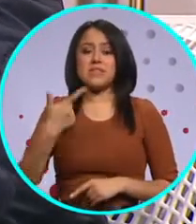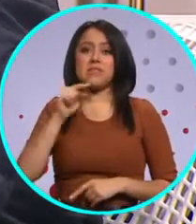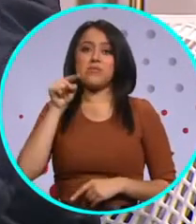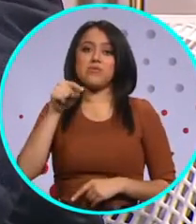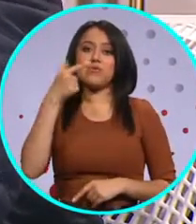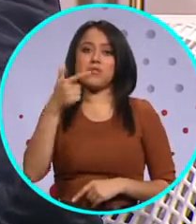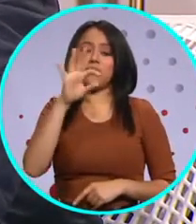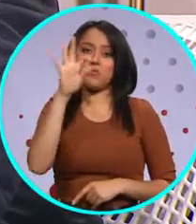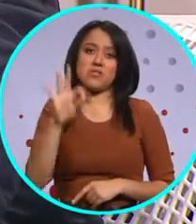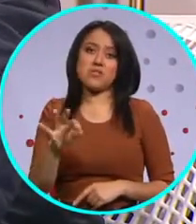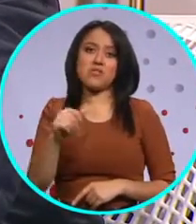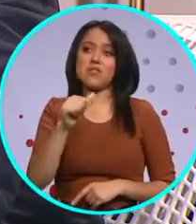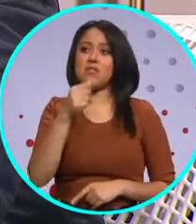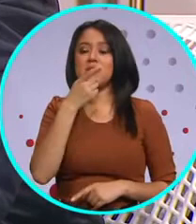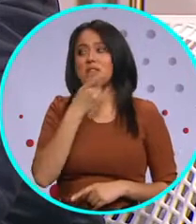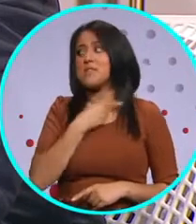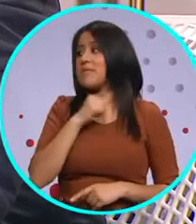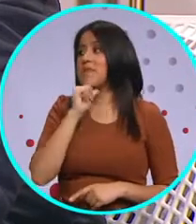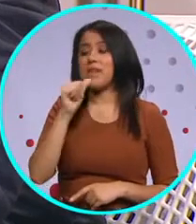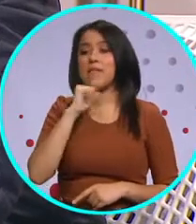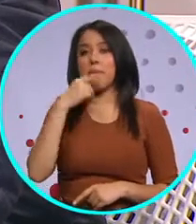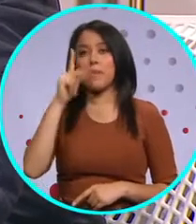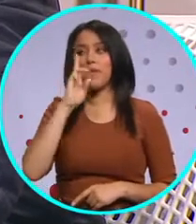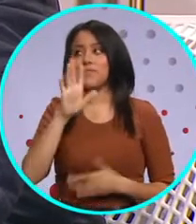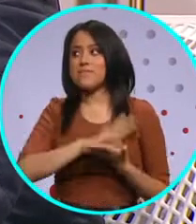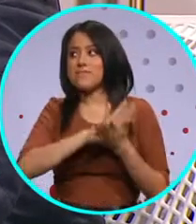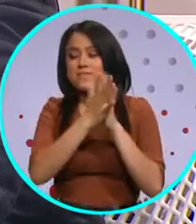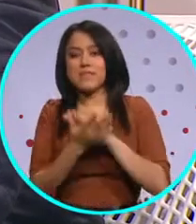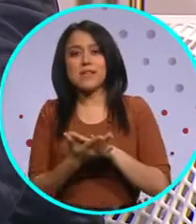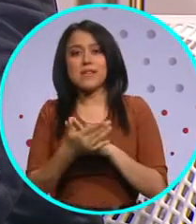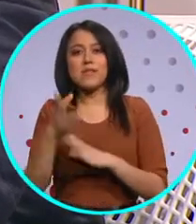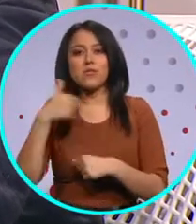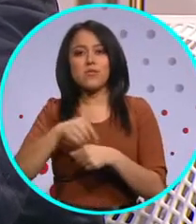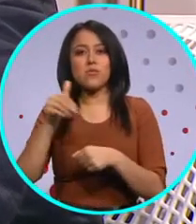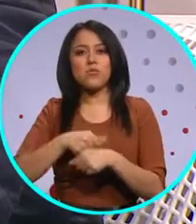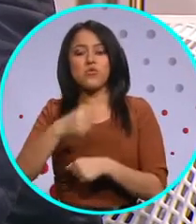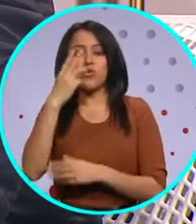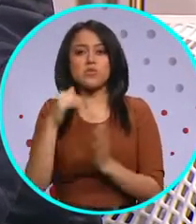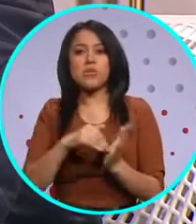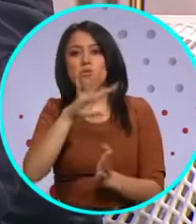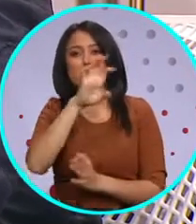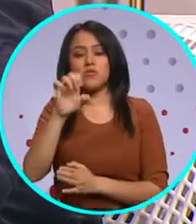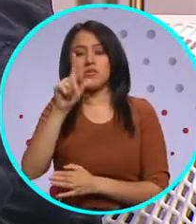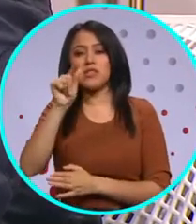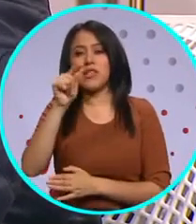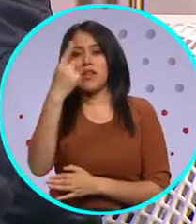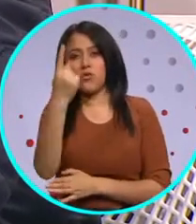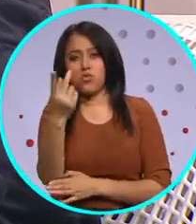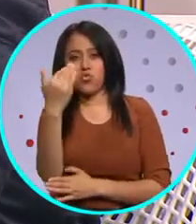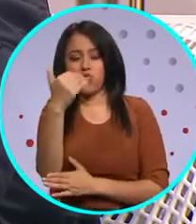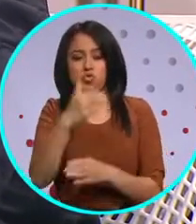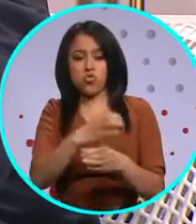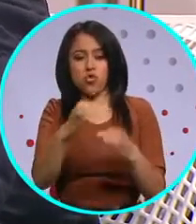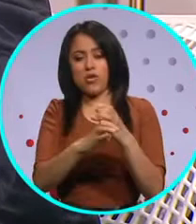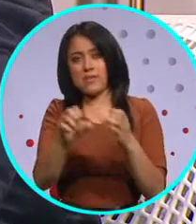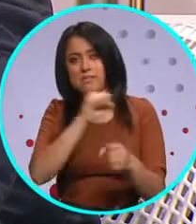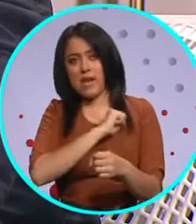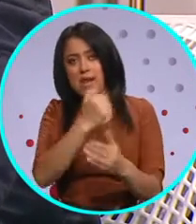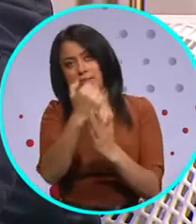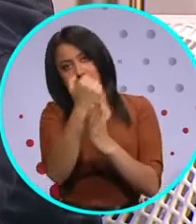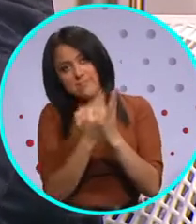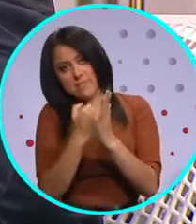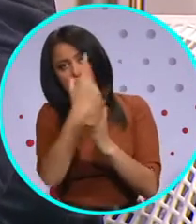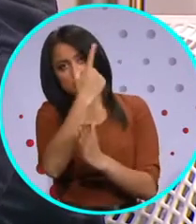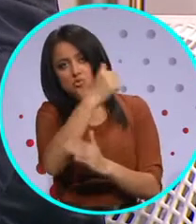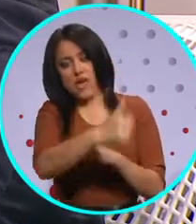por ciento que no nos dice nada pero si lo llevamos a números son 42 mil 471 delitos menos cometidos de un año a otro